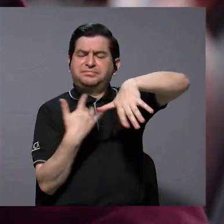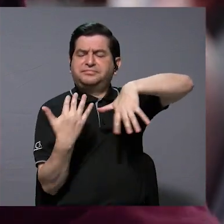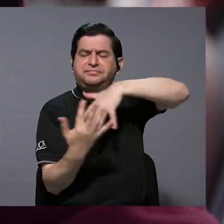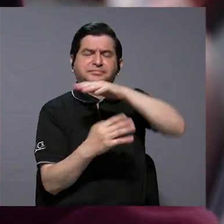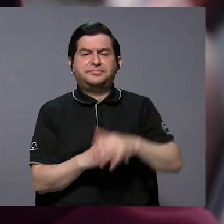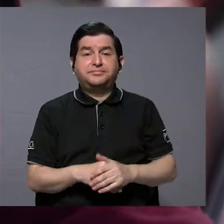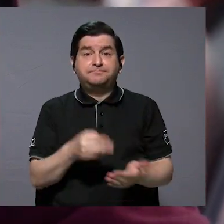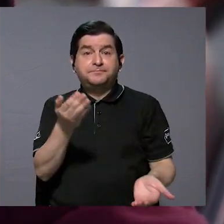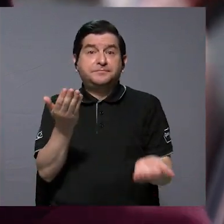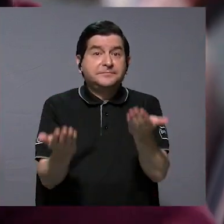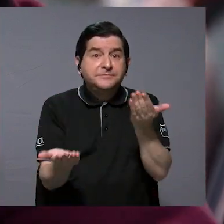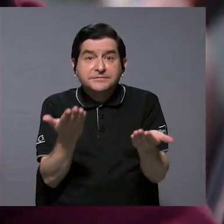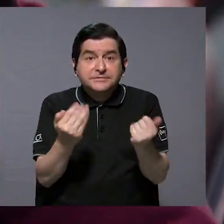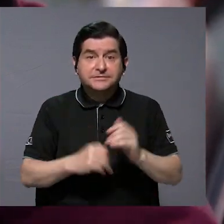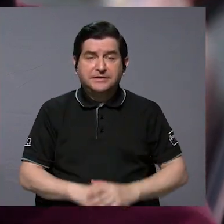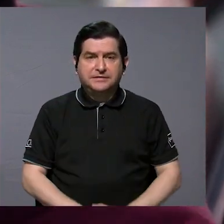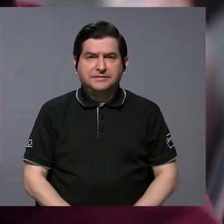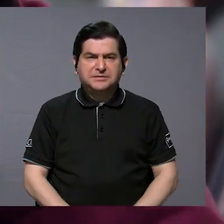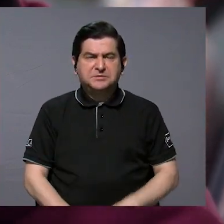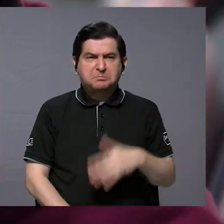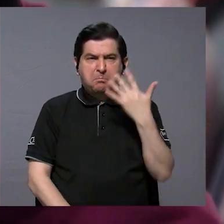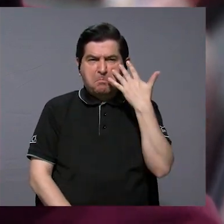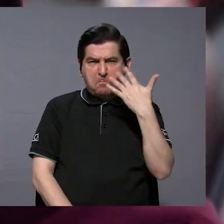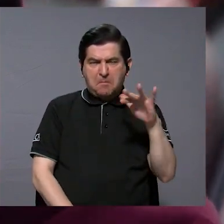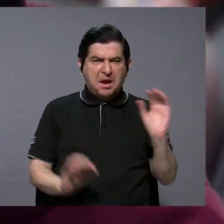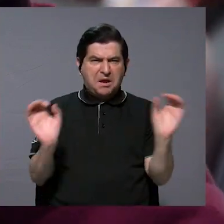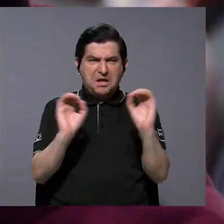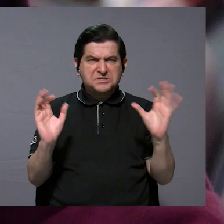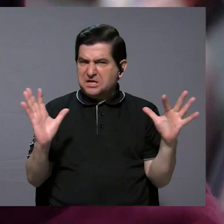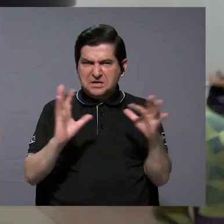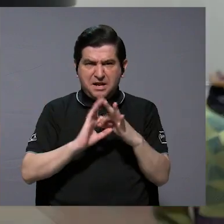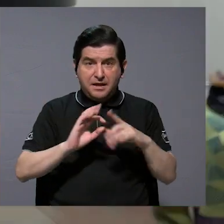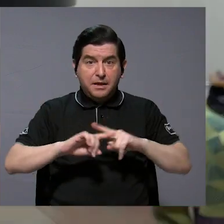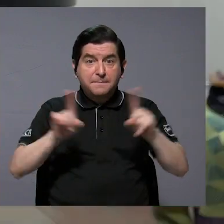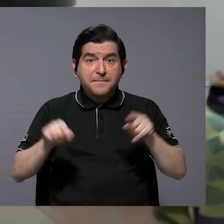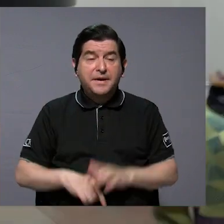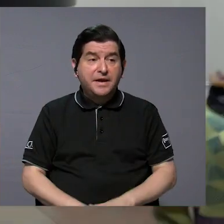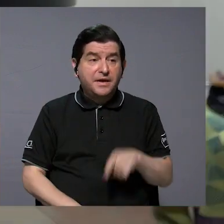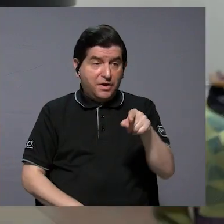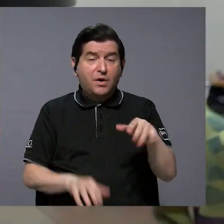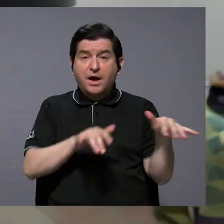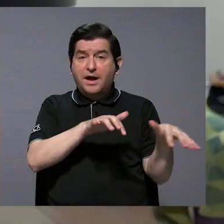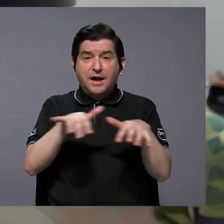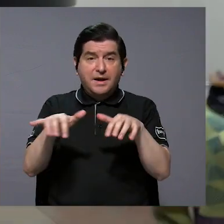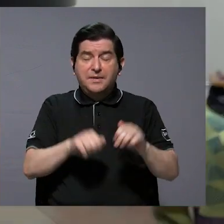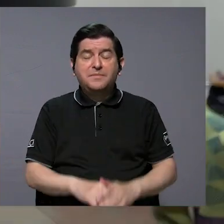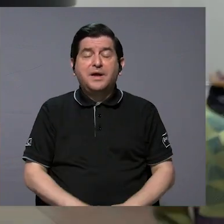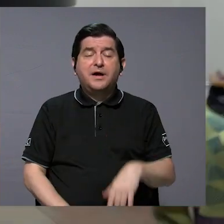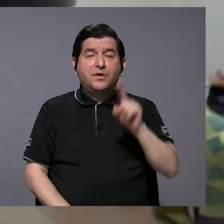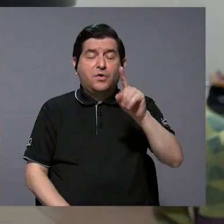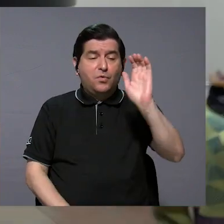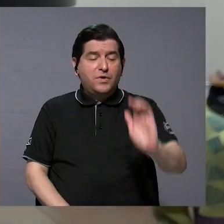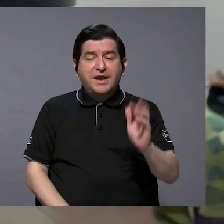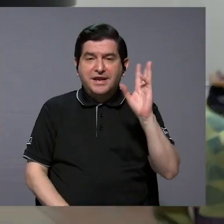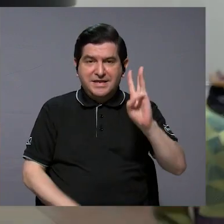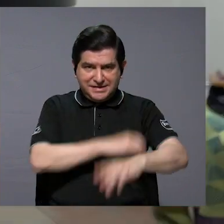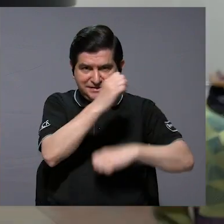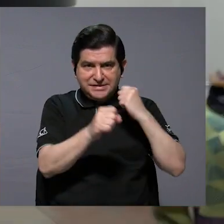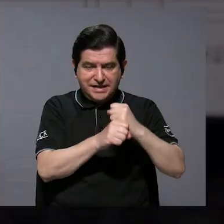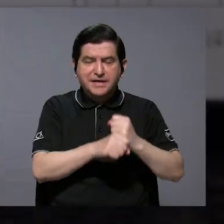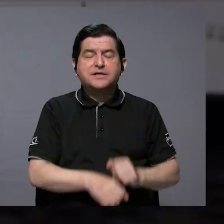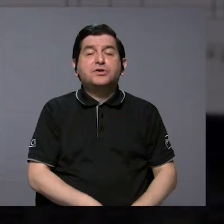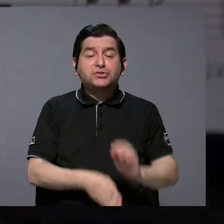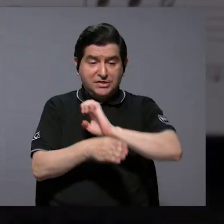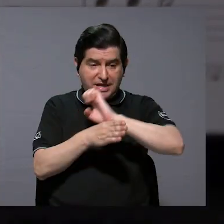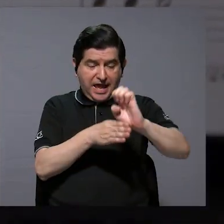que interactuamos, de repente, aunque parezca como que nada que ver, esta clase de piano con una niña de 6 años